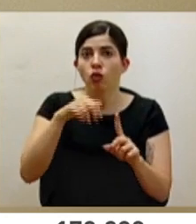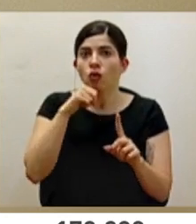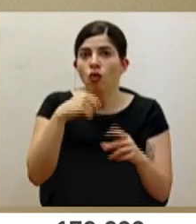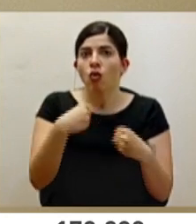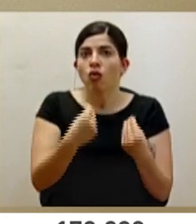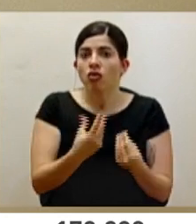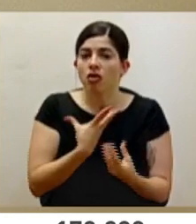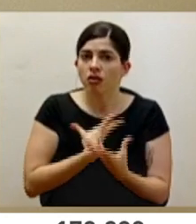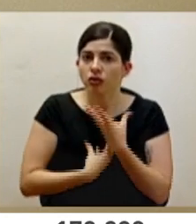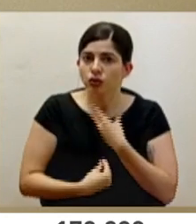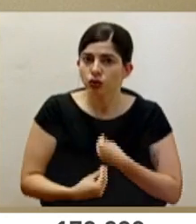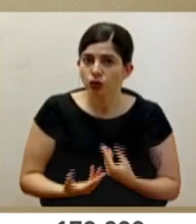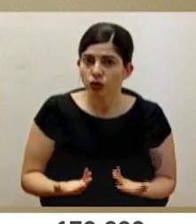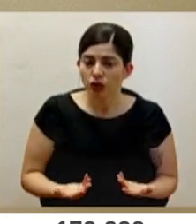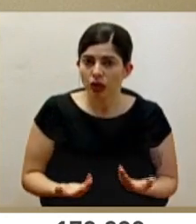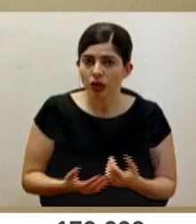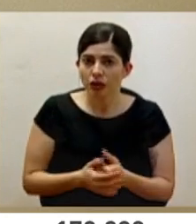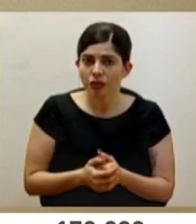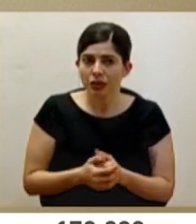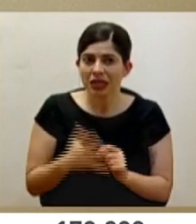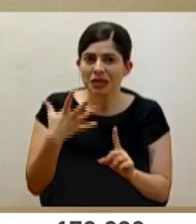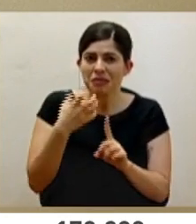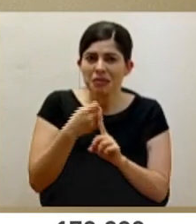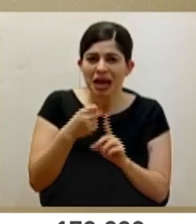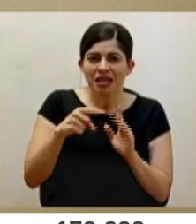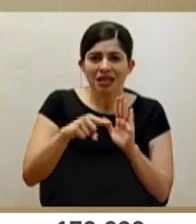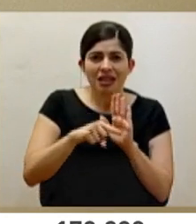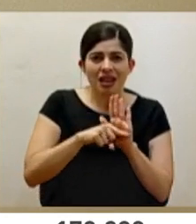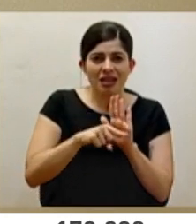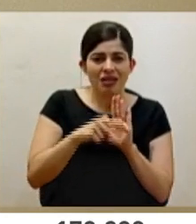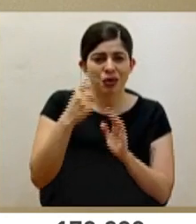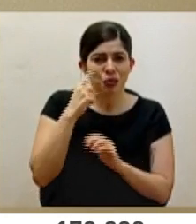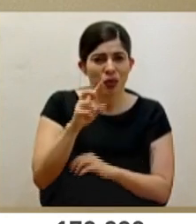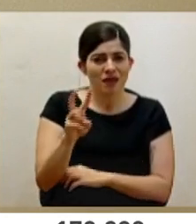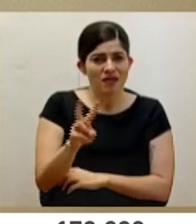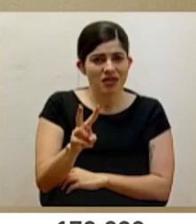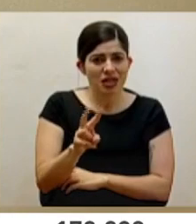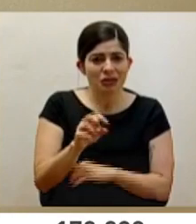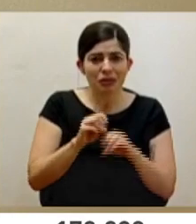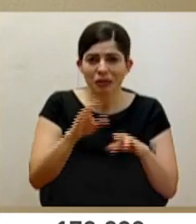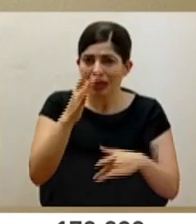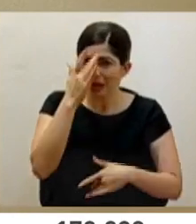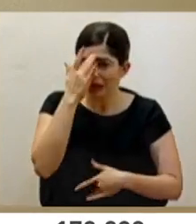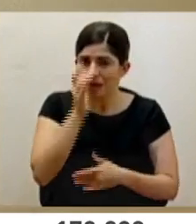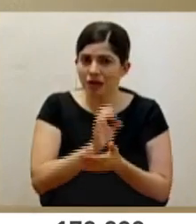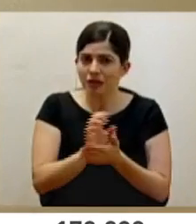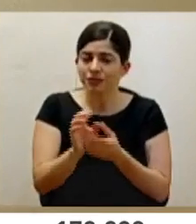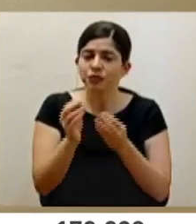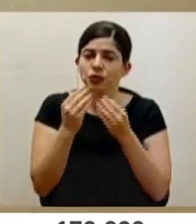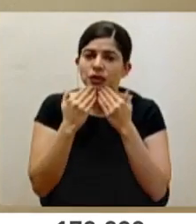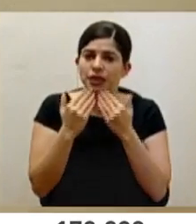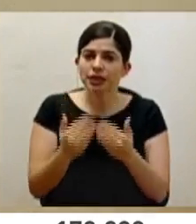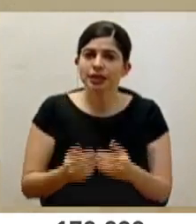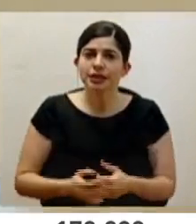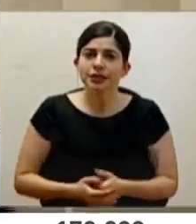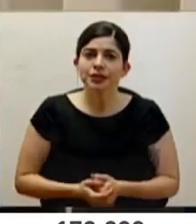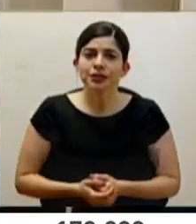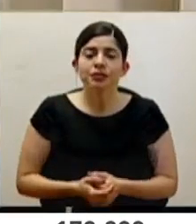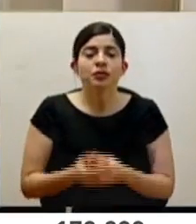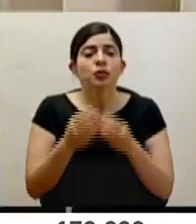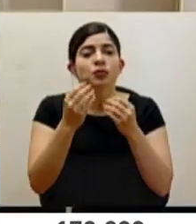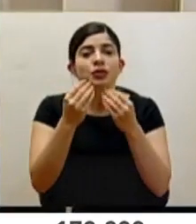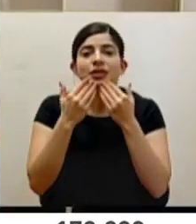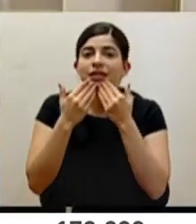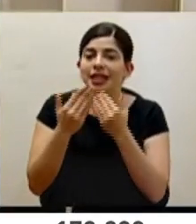sufrir los impactos negativos de este virus, de esta pandemia. Muchas gracias.